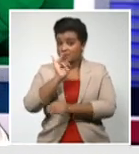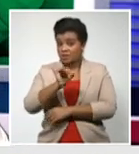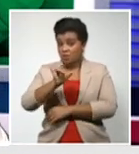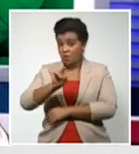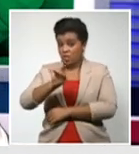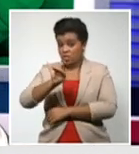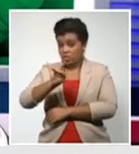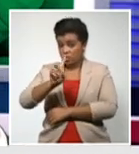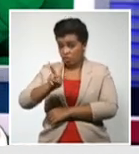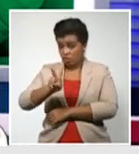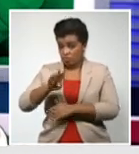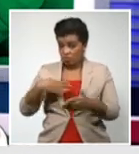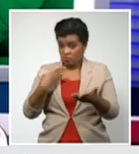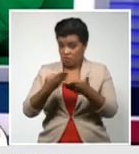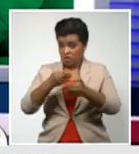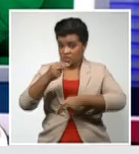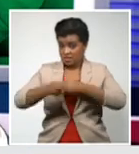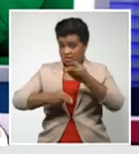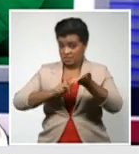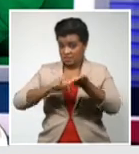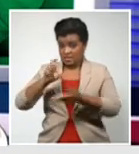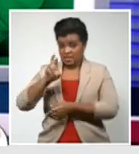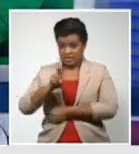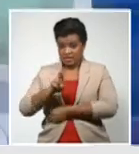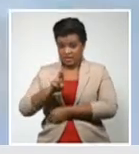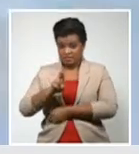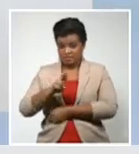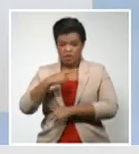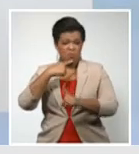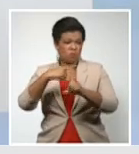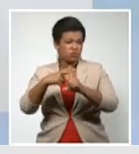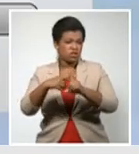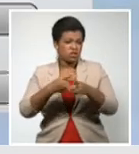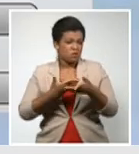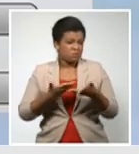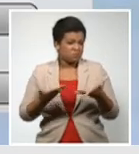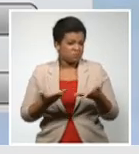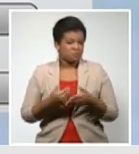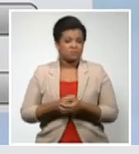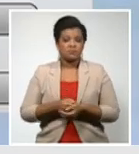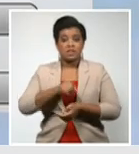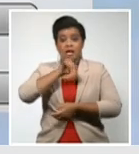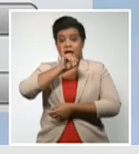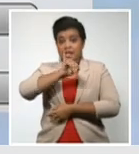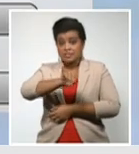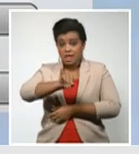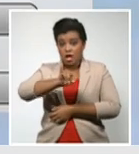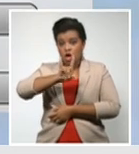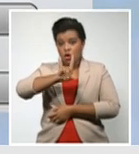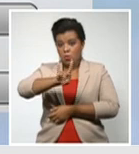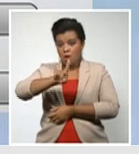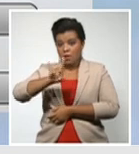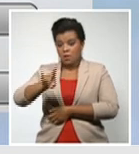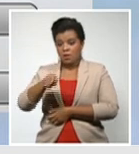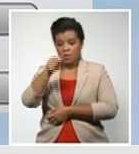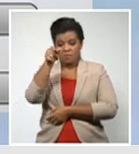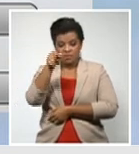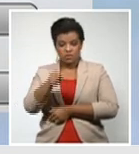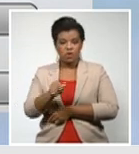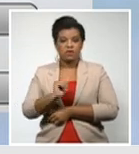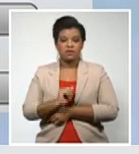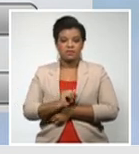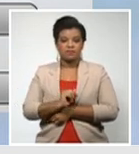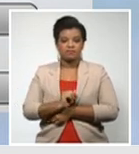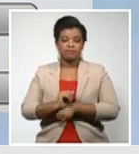18.792 muestras en el día de ayer, se diagnosticaron 699 personas con